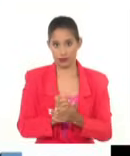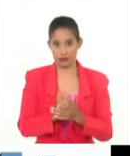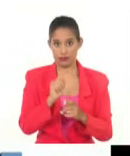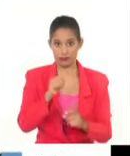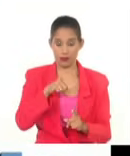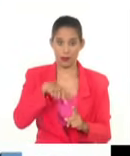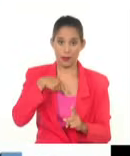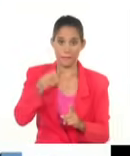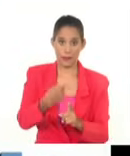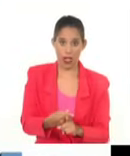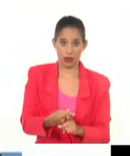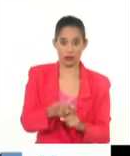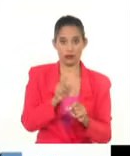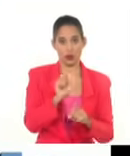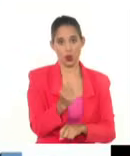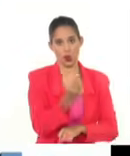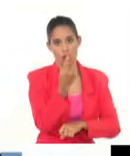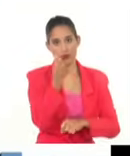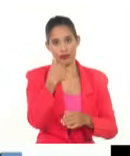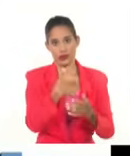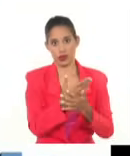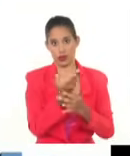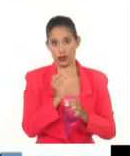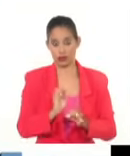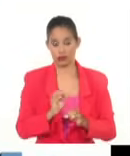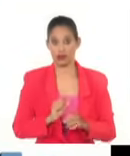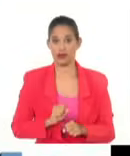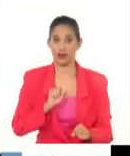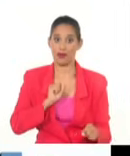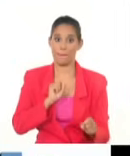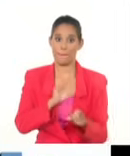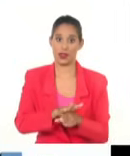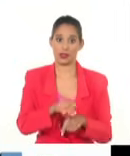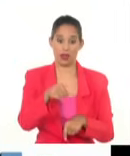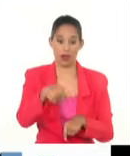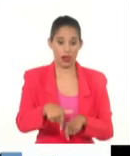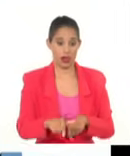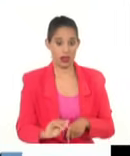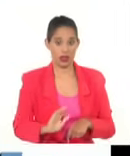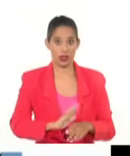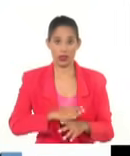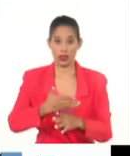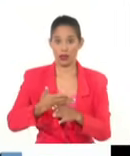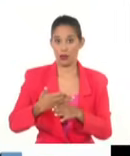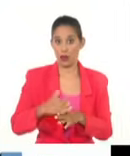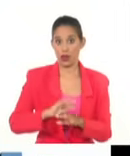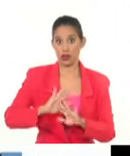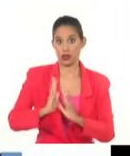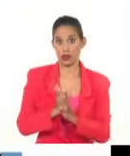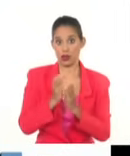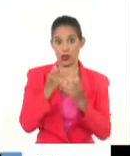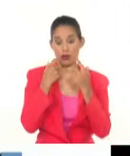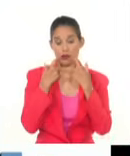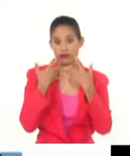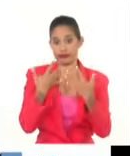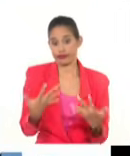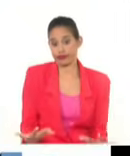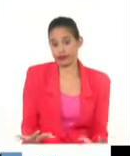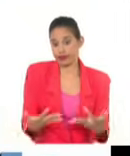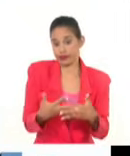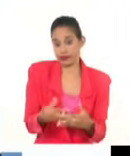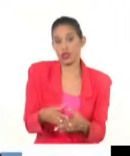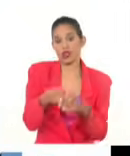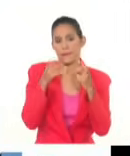181 días. Y a partir de ahí se comenzó a trabajar en todo este cálculo. Es importante